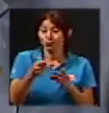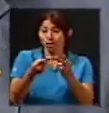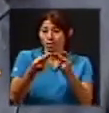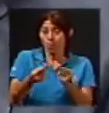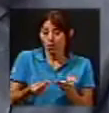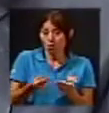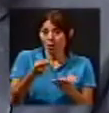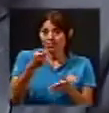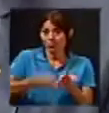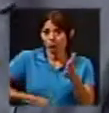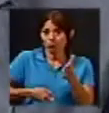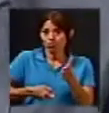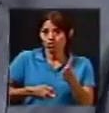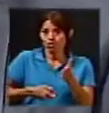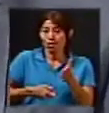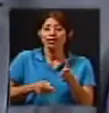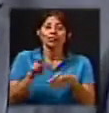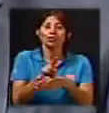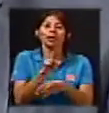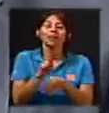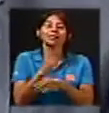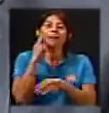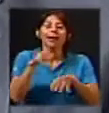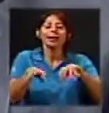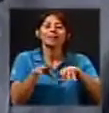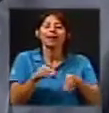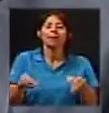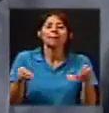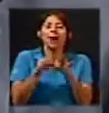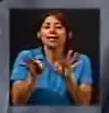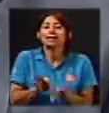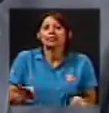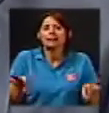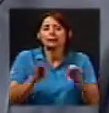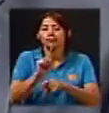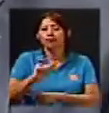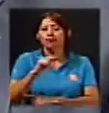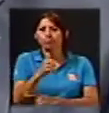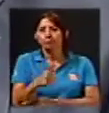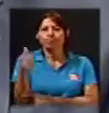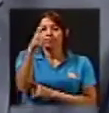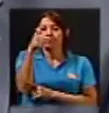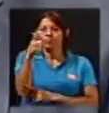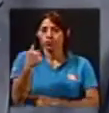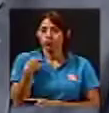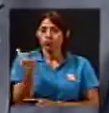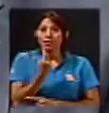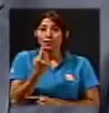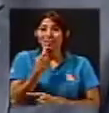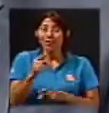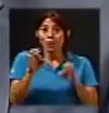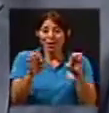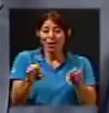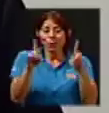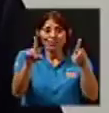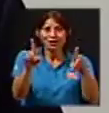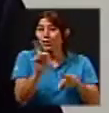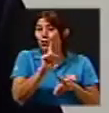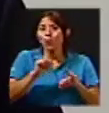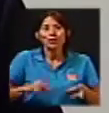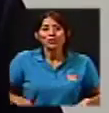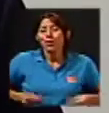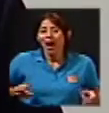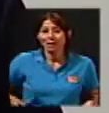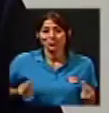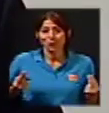vayan asignados a aquellas actividades más prioritarias. Y yo digo que siempre la educación no es un gasto, la educación es una inversión,